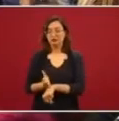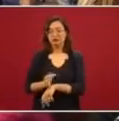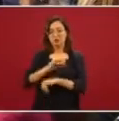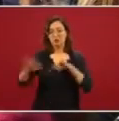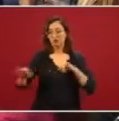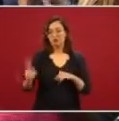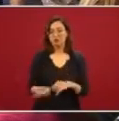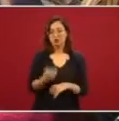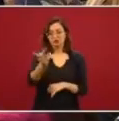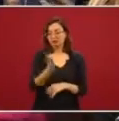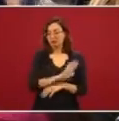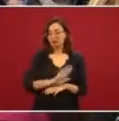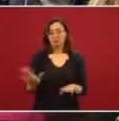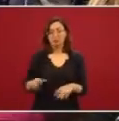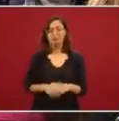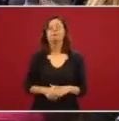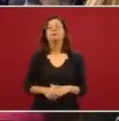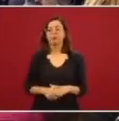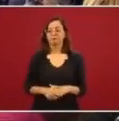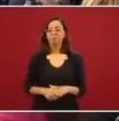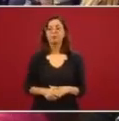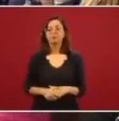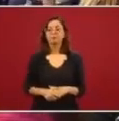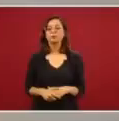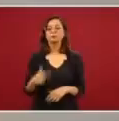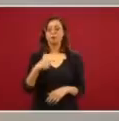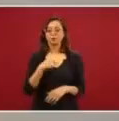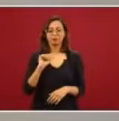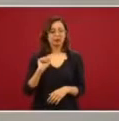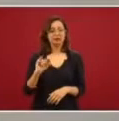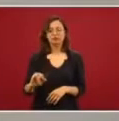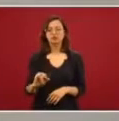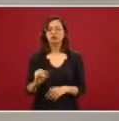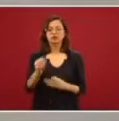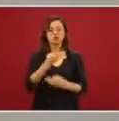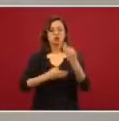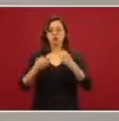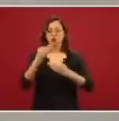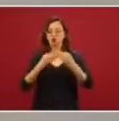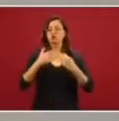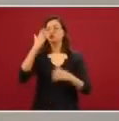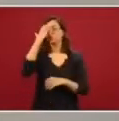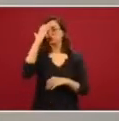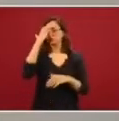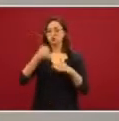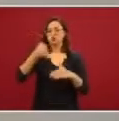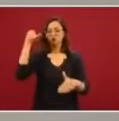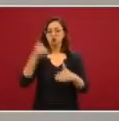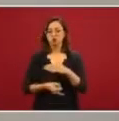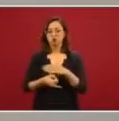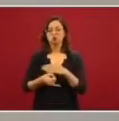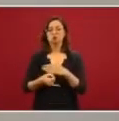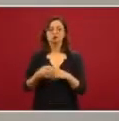la última pregunta el tema si tengo un profundo tenemos todos el secretario salud lo conoce a la perfección siendo